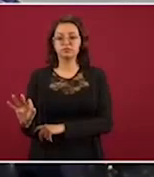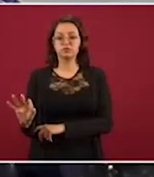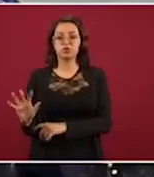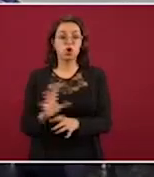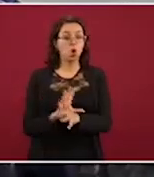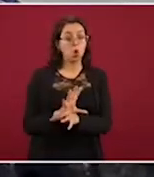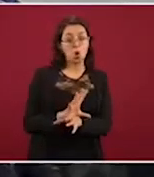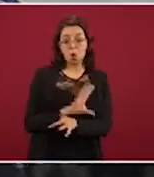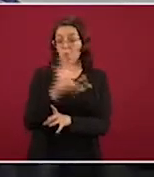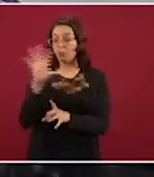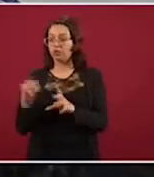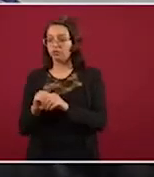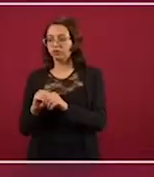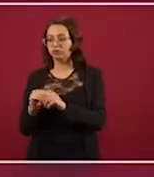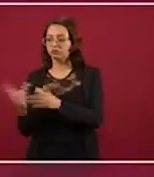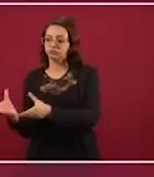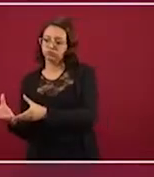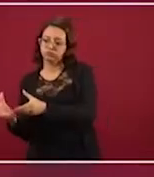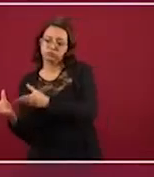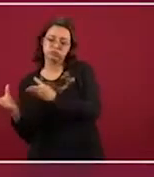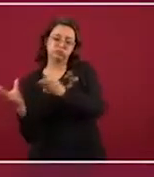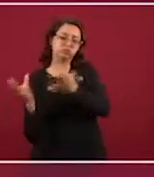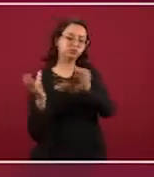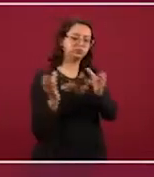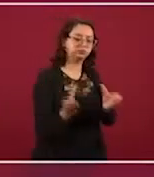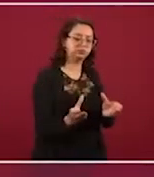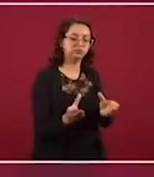porque iban a seguir, está el plan